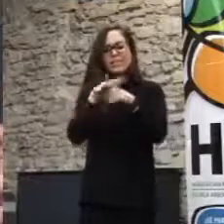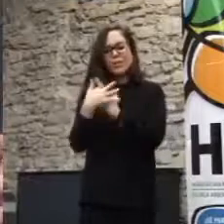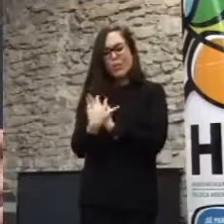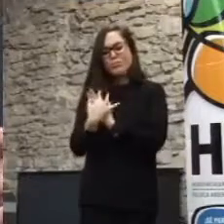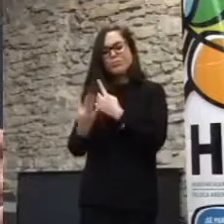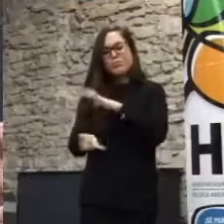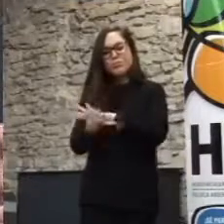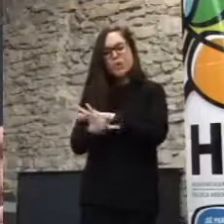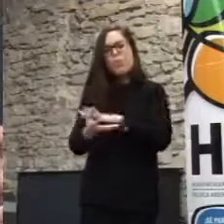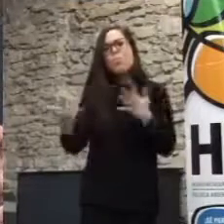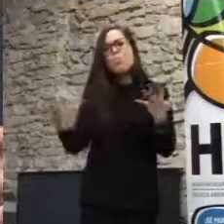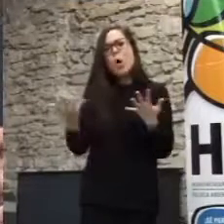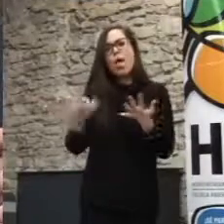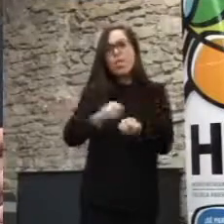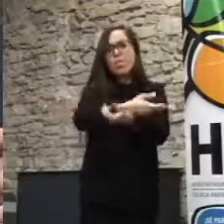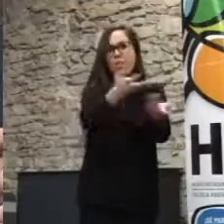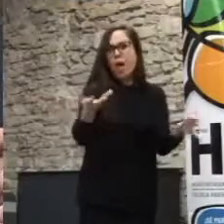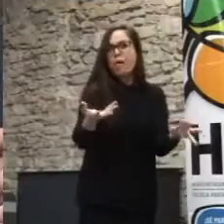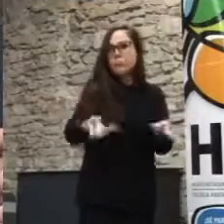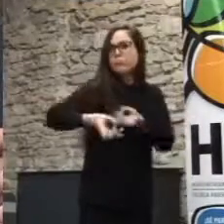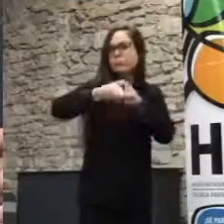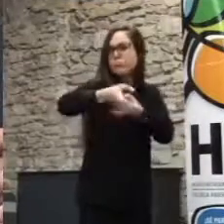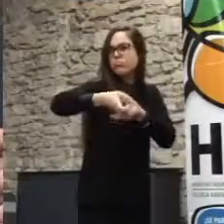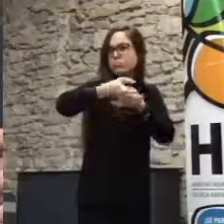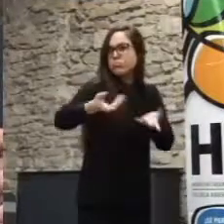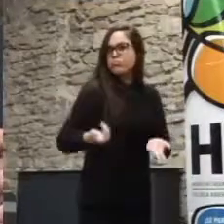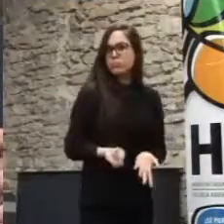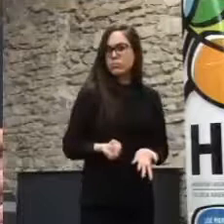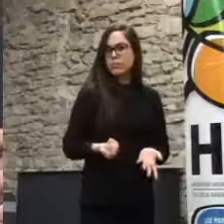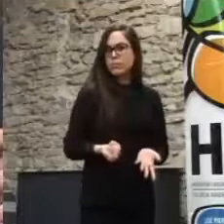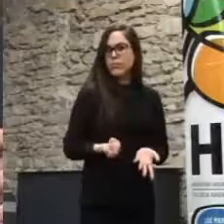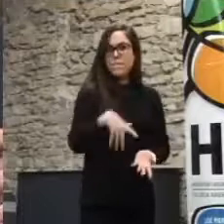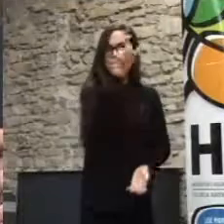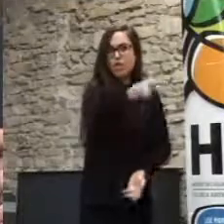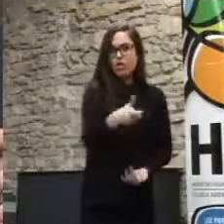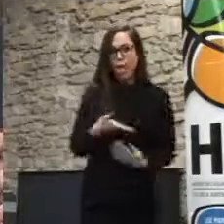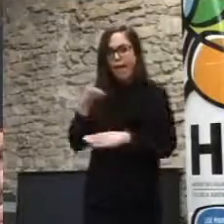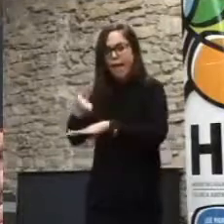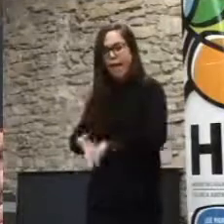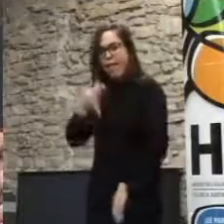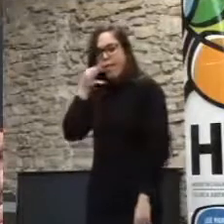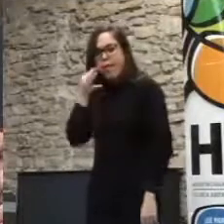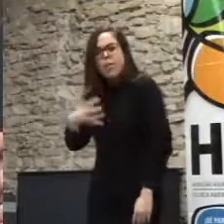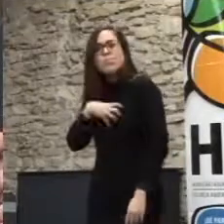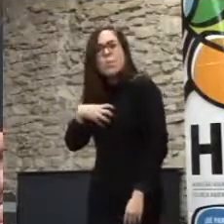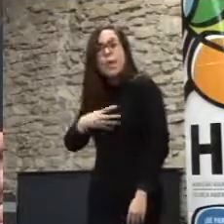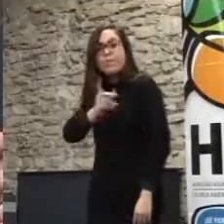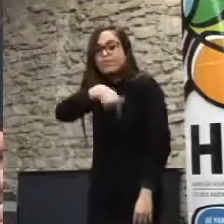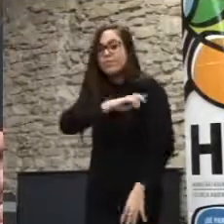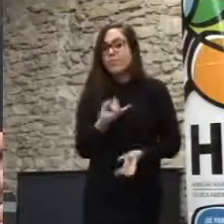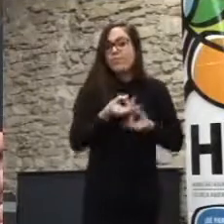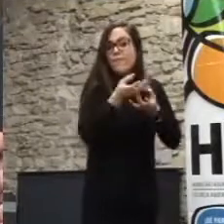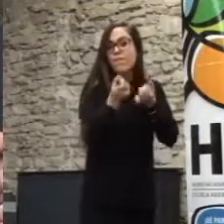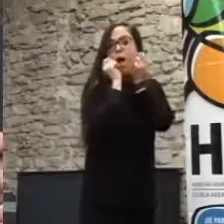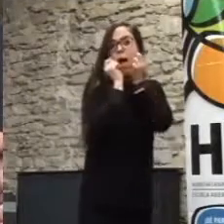y el ciudadano, que no puede estar en ese sitio en el que está sucediendo eso, ¿no? Tenemos que ser muy conscientes de esa función social que